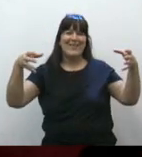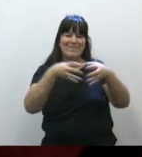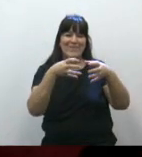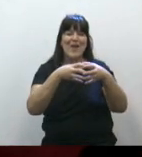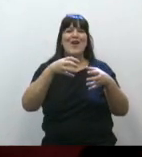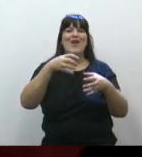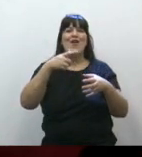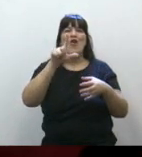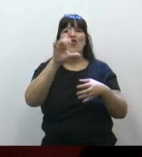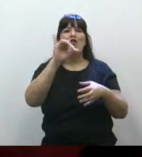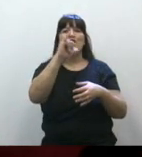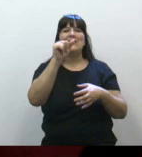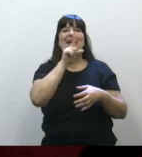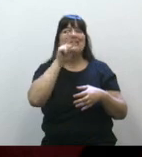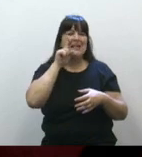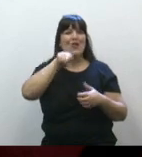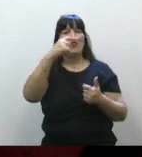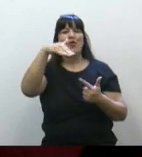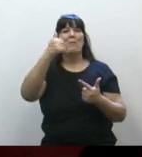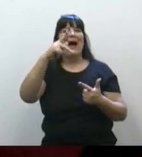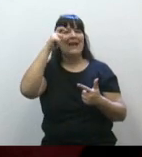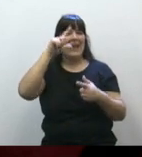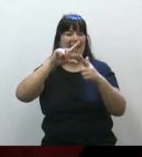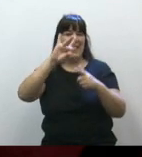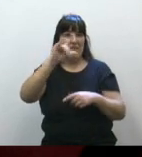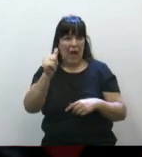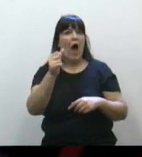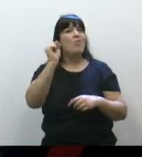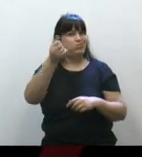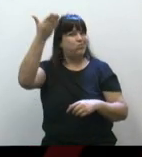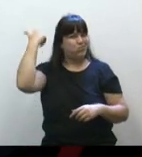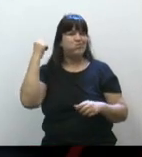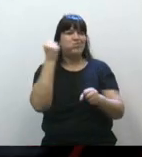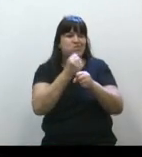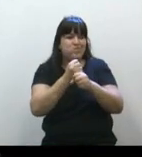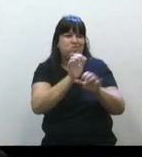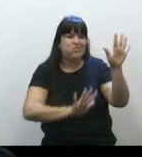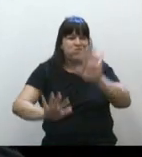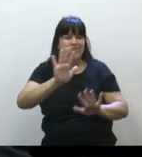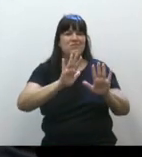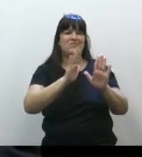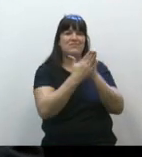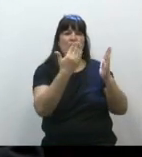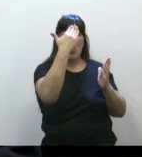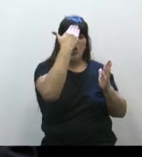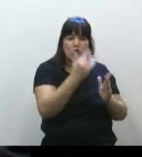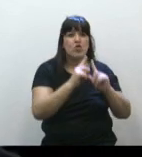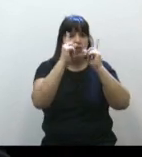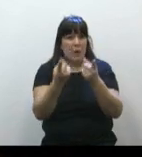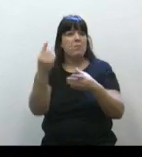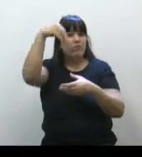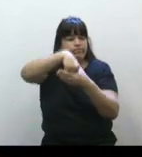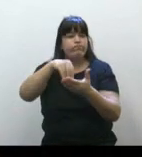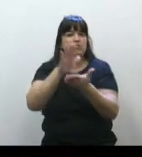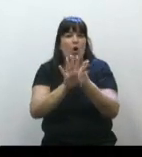rosati y maqueda tiene un presidente que ha hecho una gran reforma del código civil tiene un hombre que viene